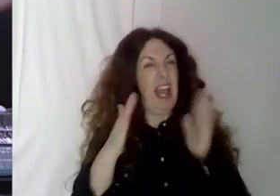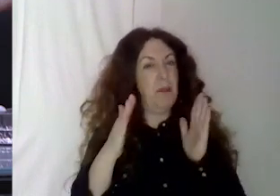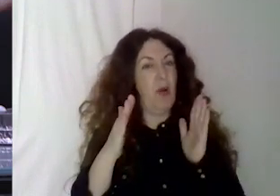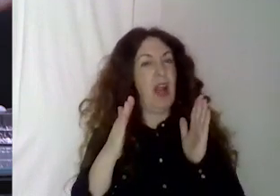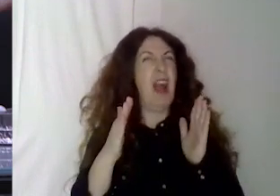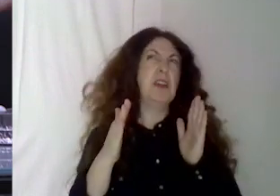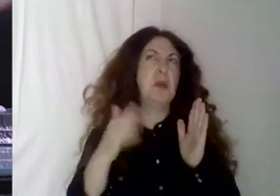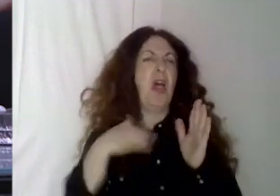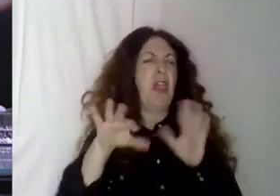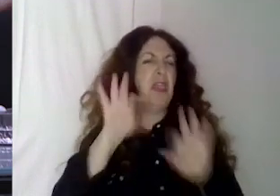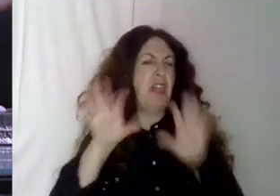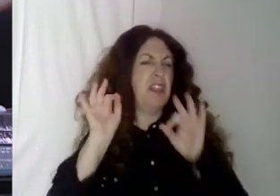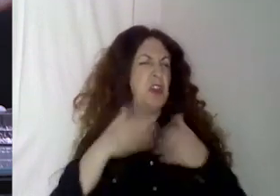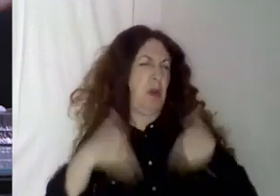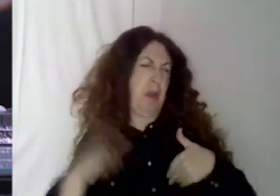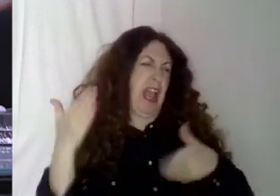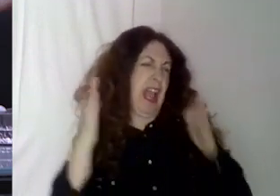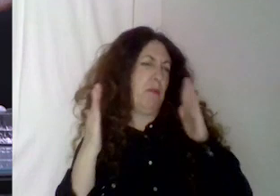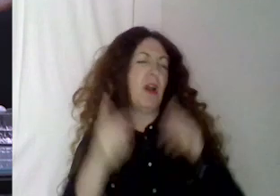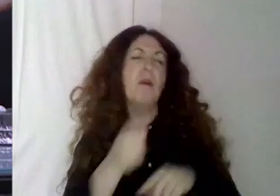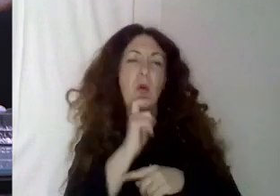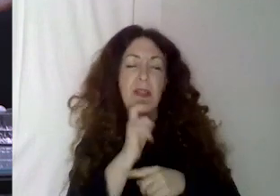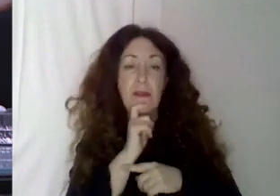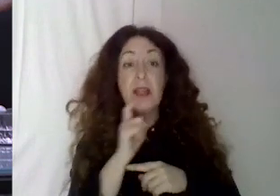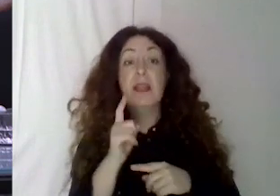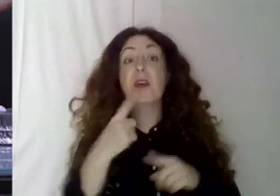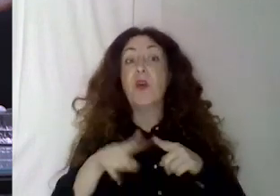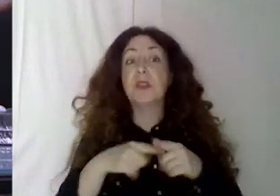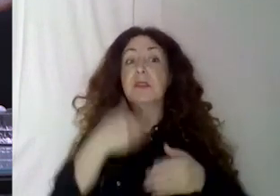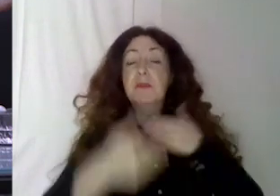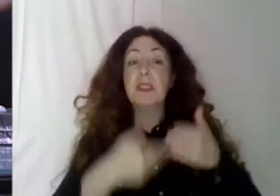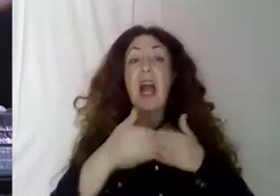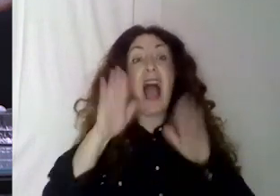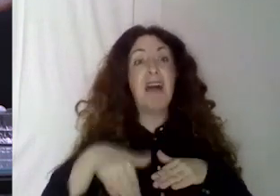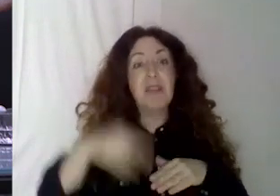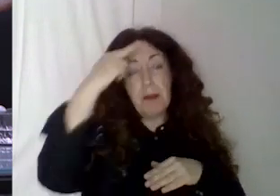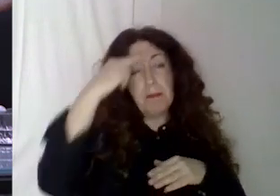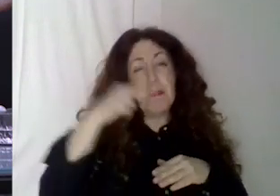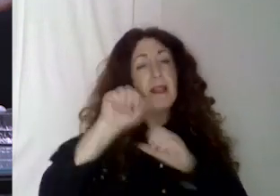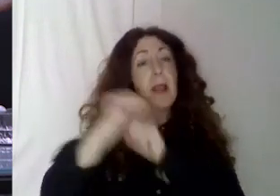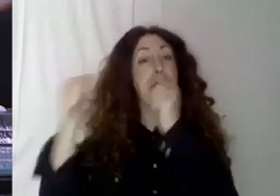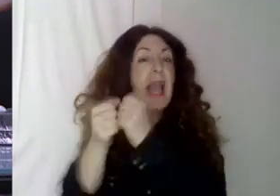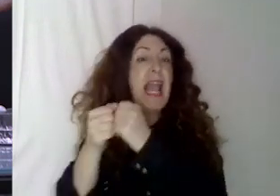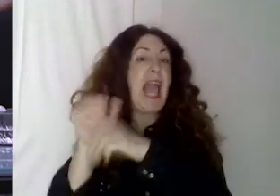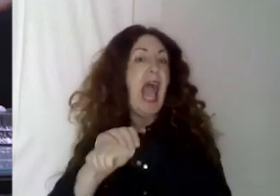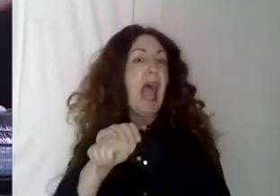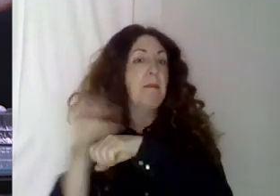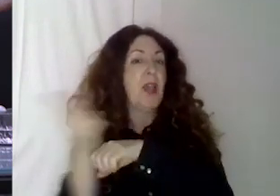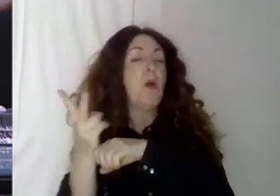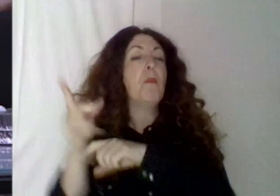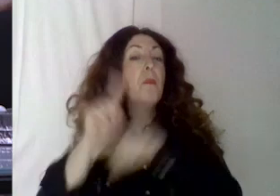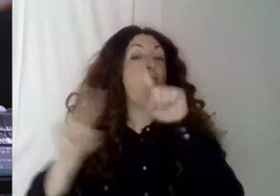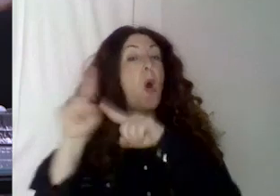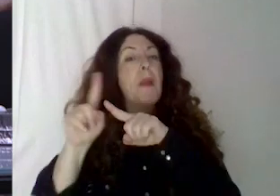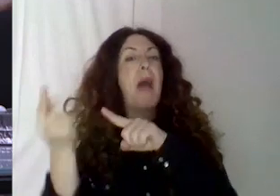realmente Caravaggio es un juego de niños en su violencia pictórica. Pero claro, intentar explicar la obra de Artemisia, como se ha hecho mucho